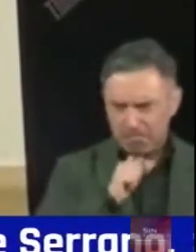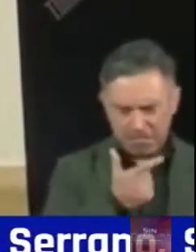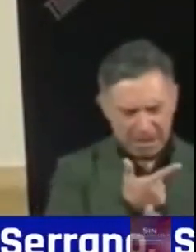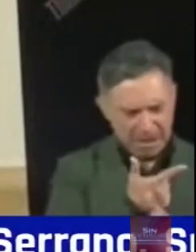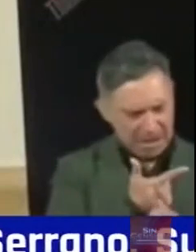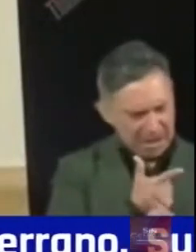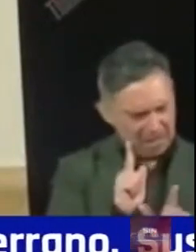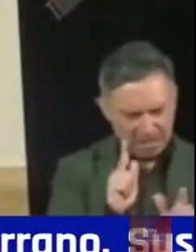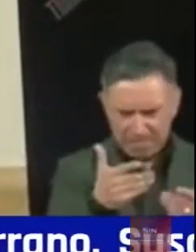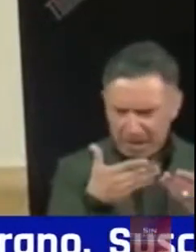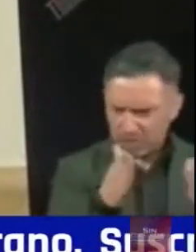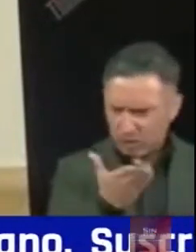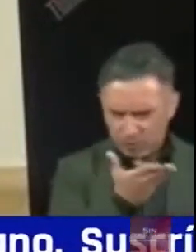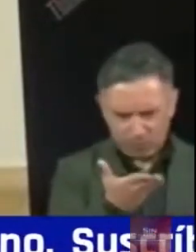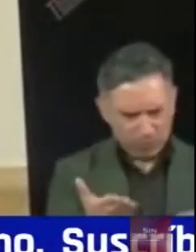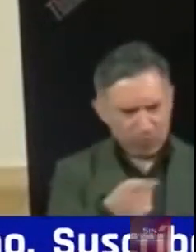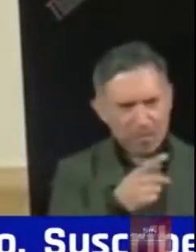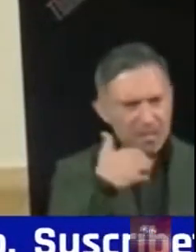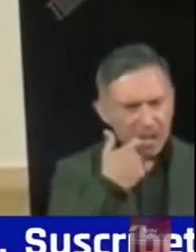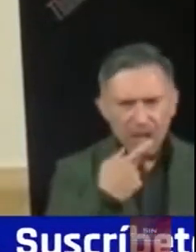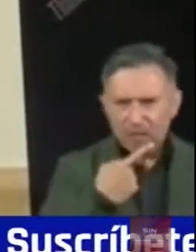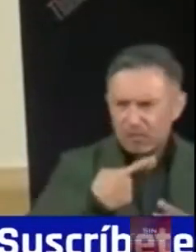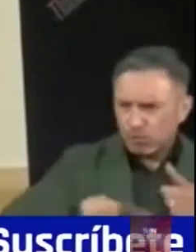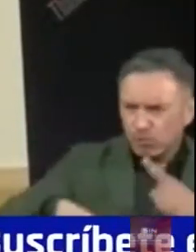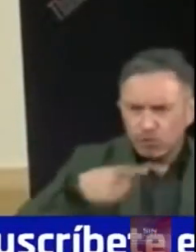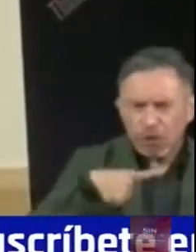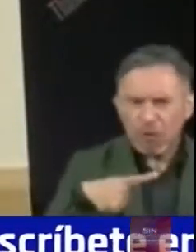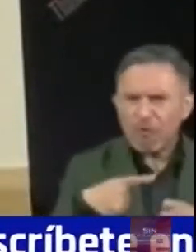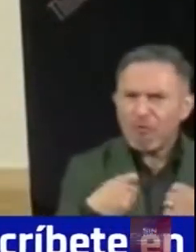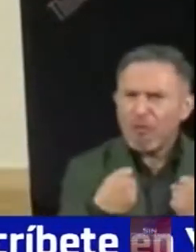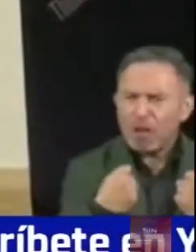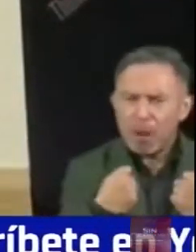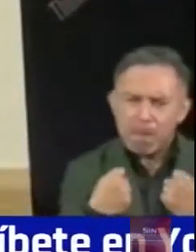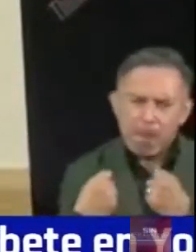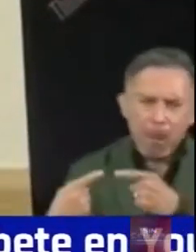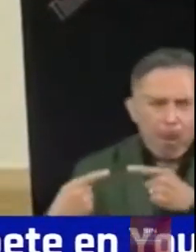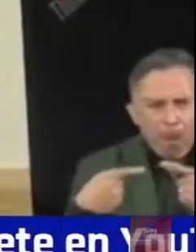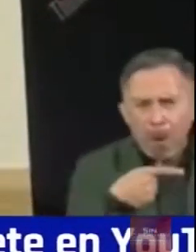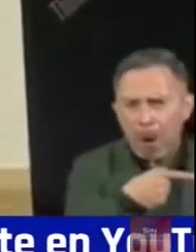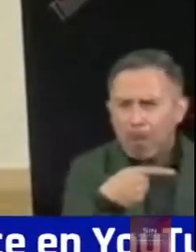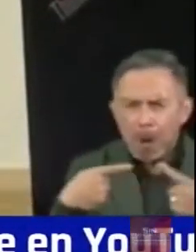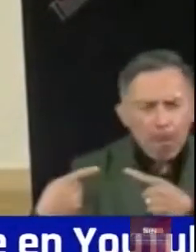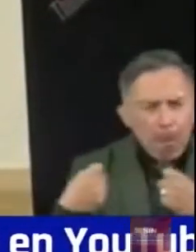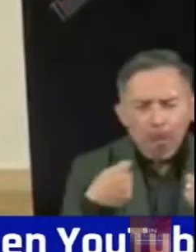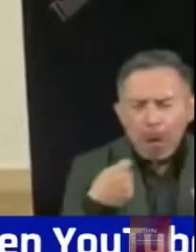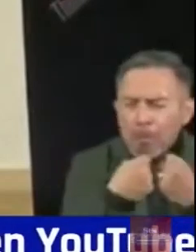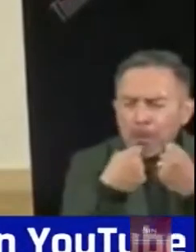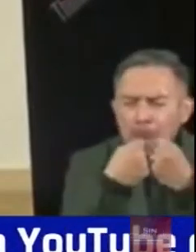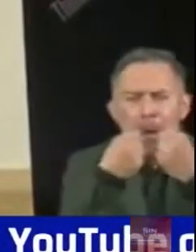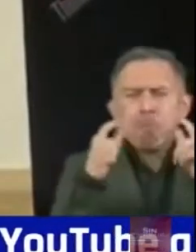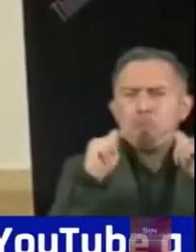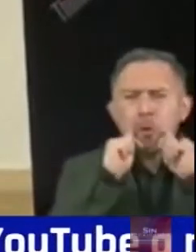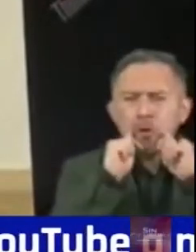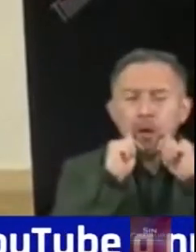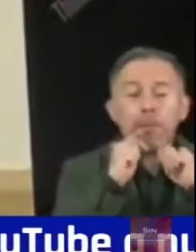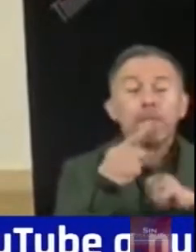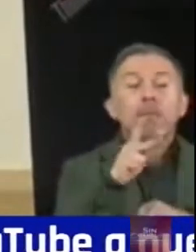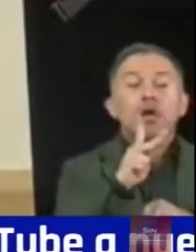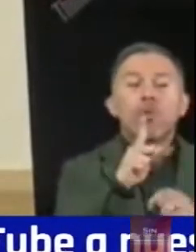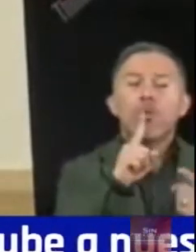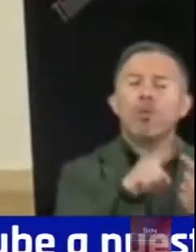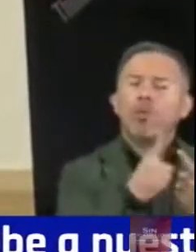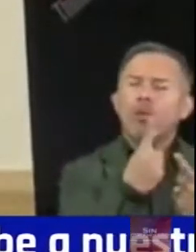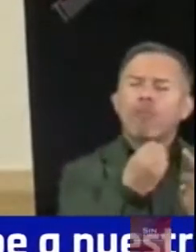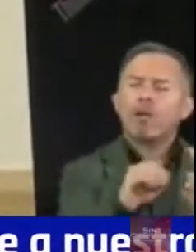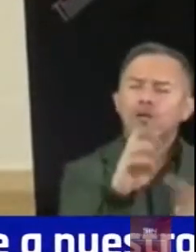y enriquecedora la discusión tan intensa y dura como sea necesaria, pero sin perder esa base. Entonces les pido,